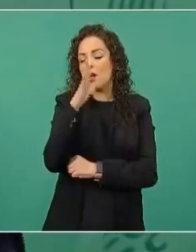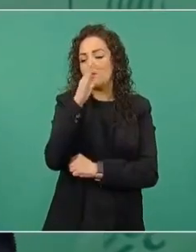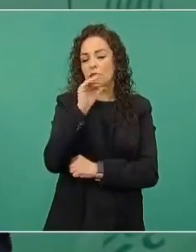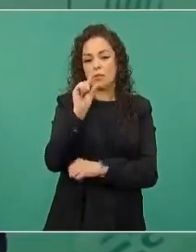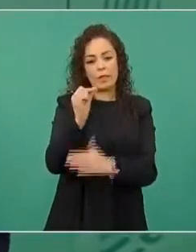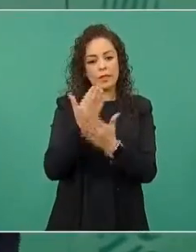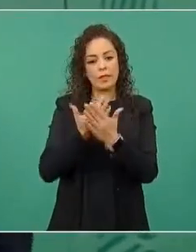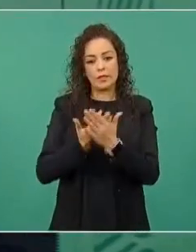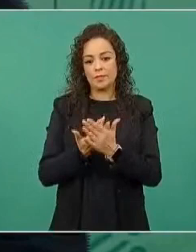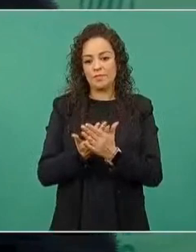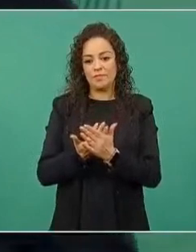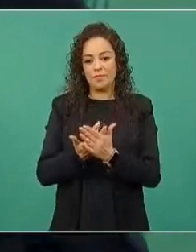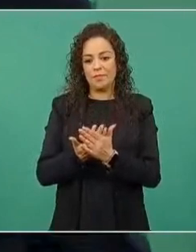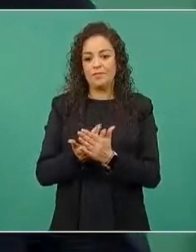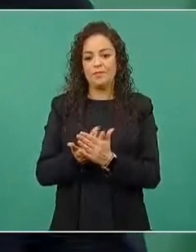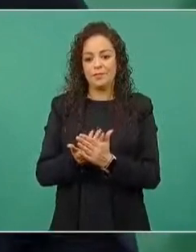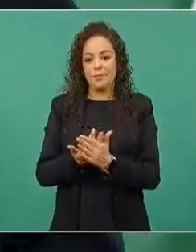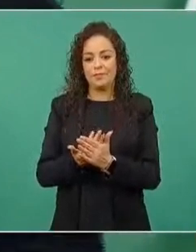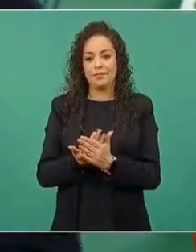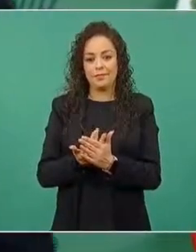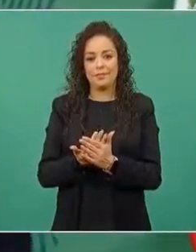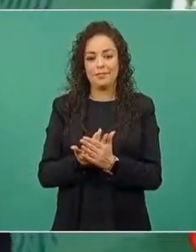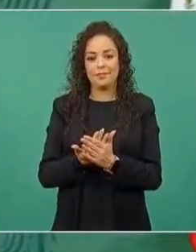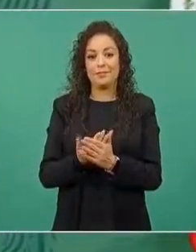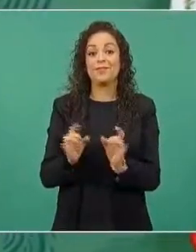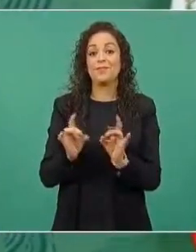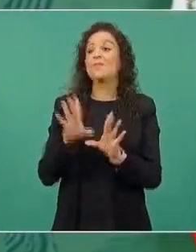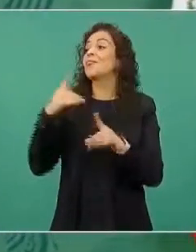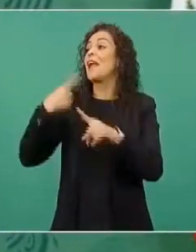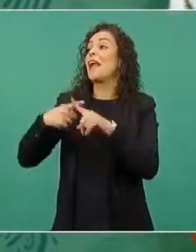sí un panadero.